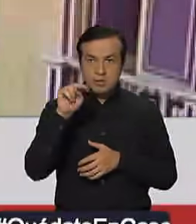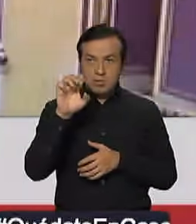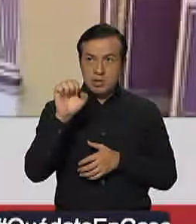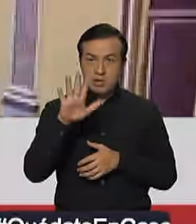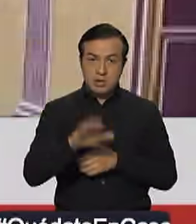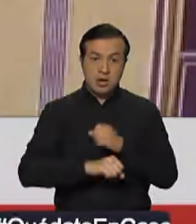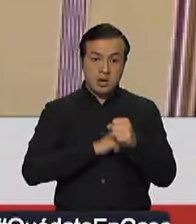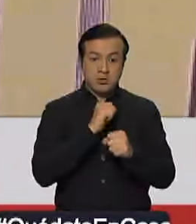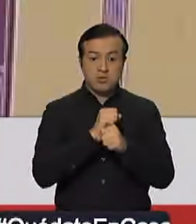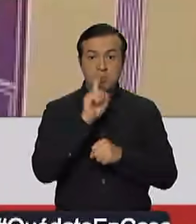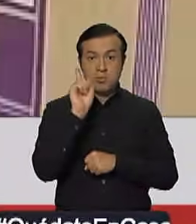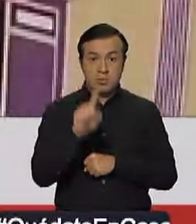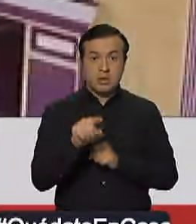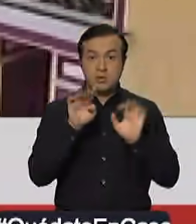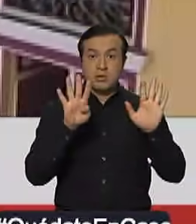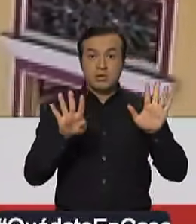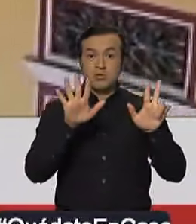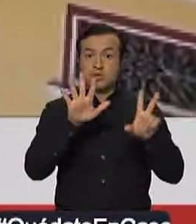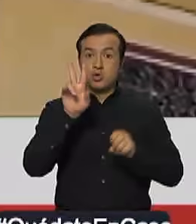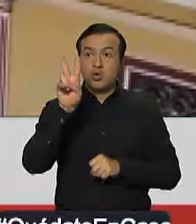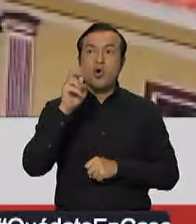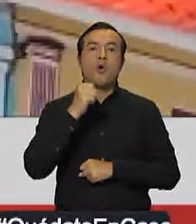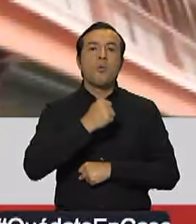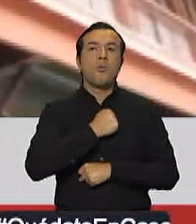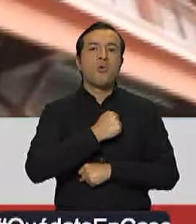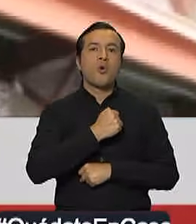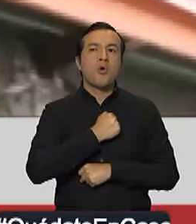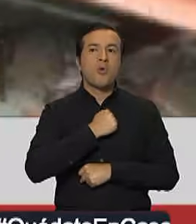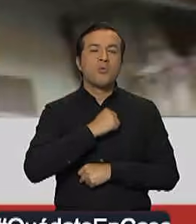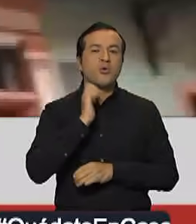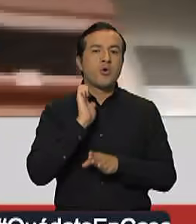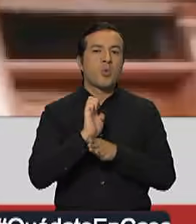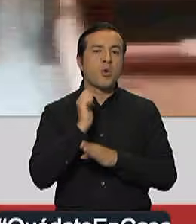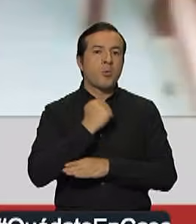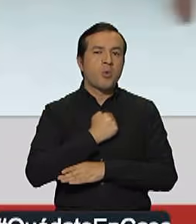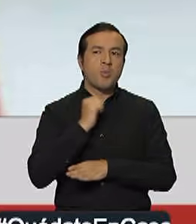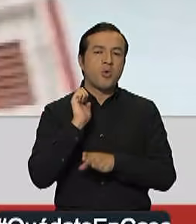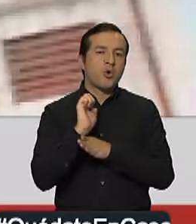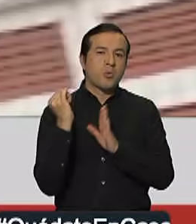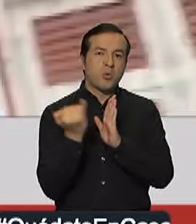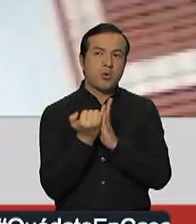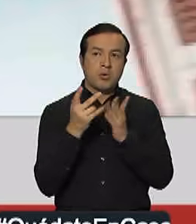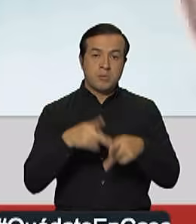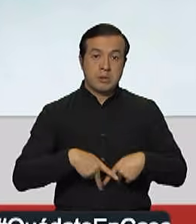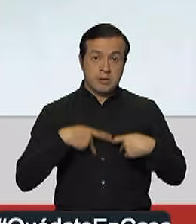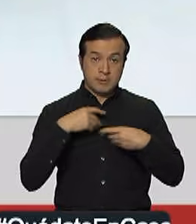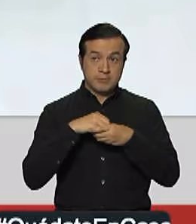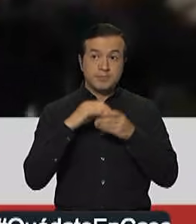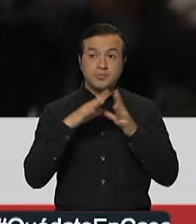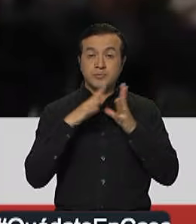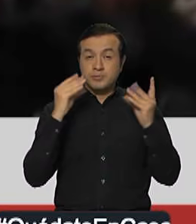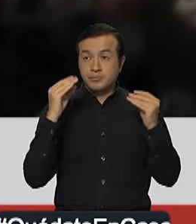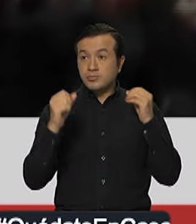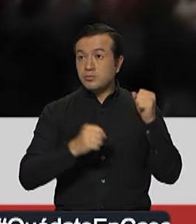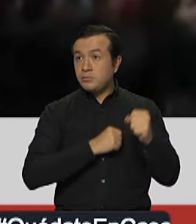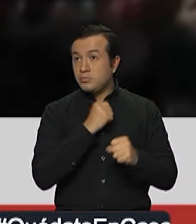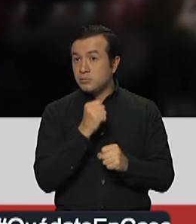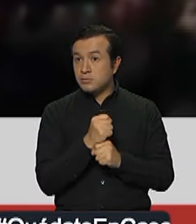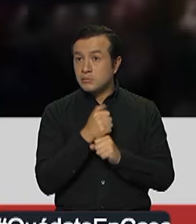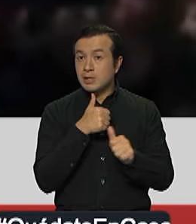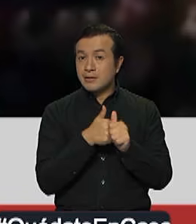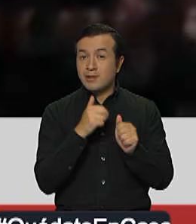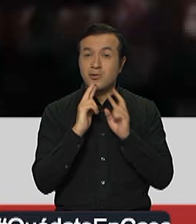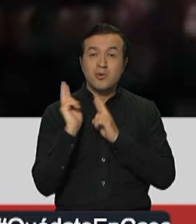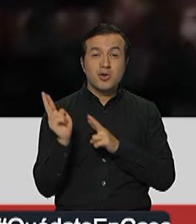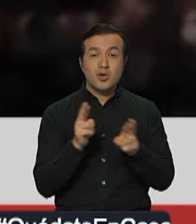en 1982 Patrimonio Cultural del Ecuador, lugar donde vivió gran parte de sus años a la diestra del